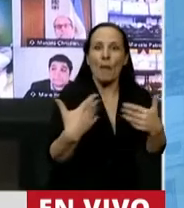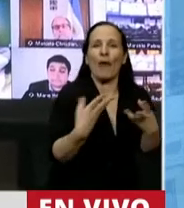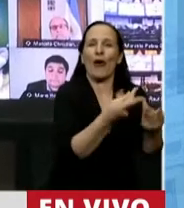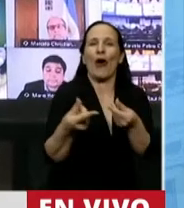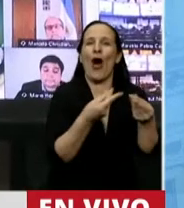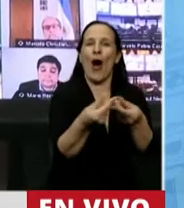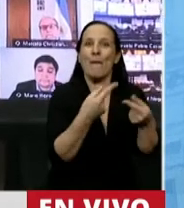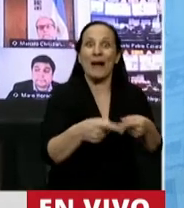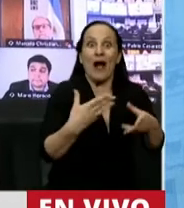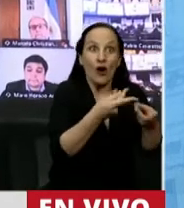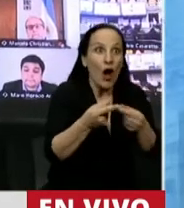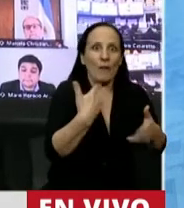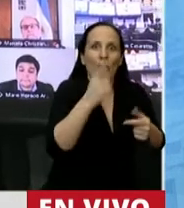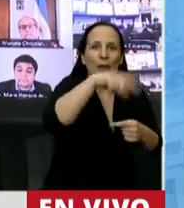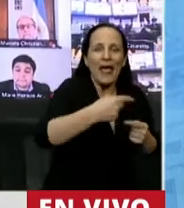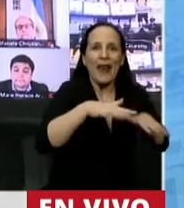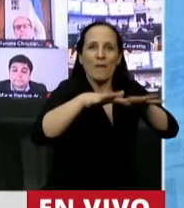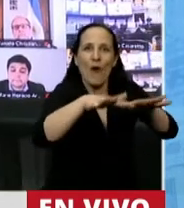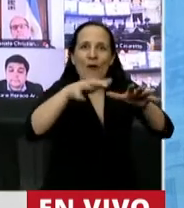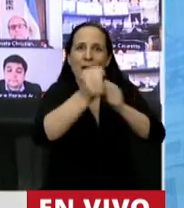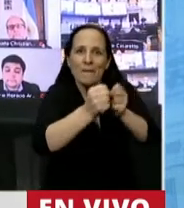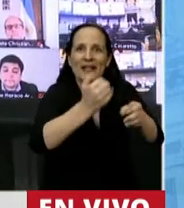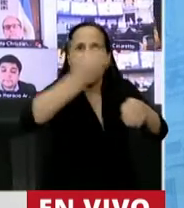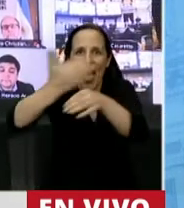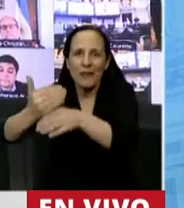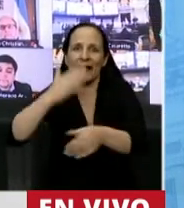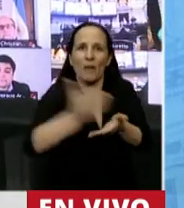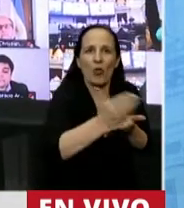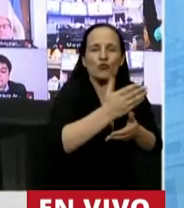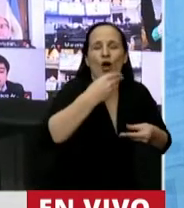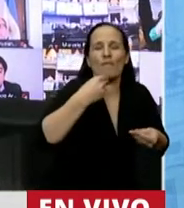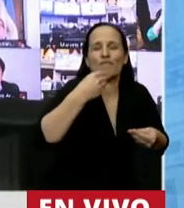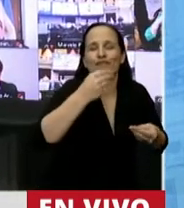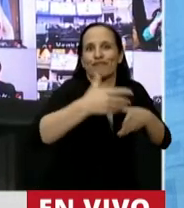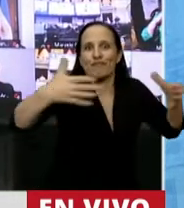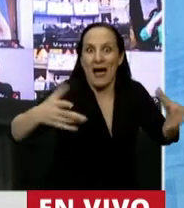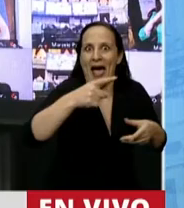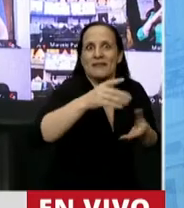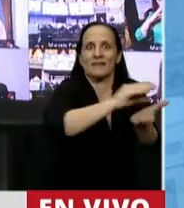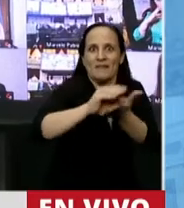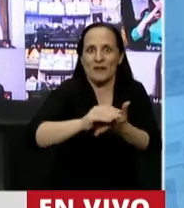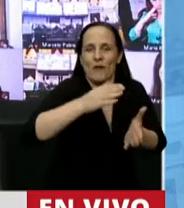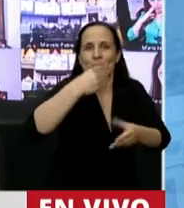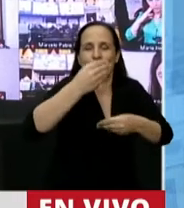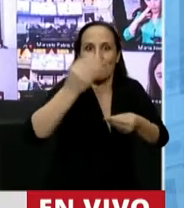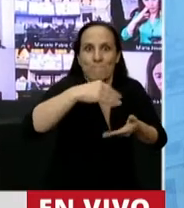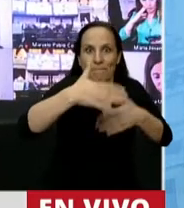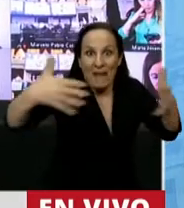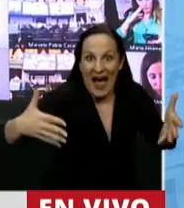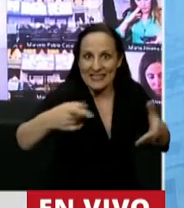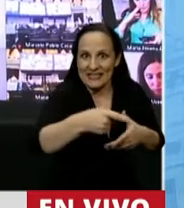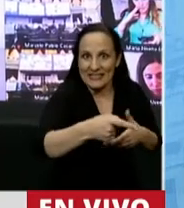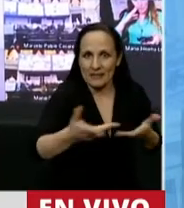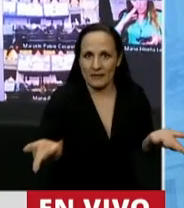demanda efectiva y, por ende, más empresas abiertas, más producción y más inversión. Una variable en términos económicos